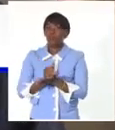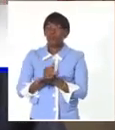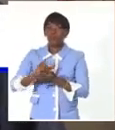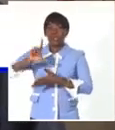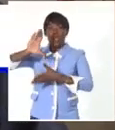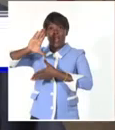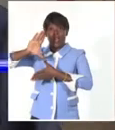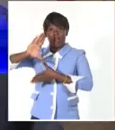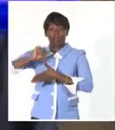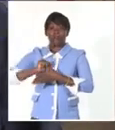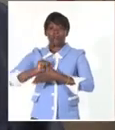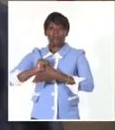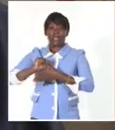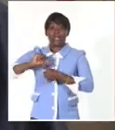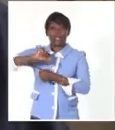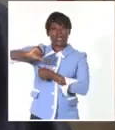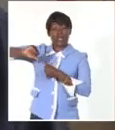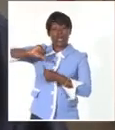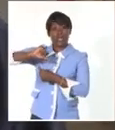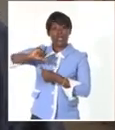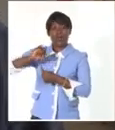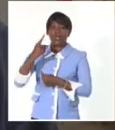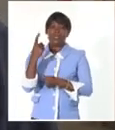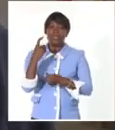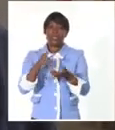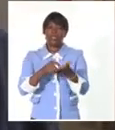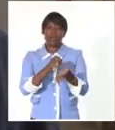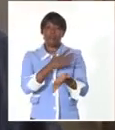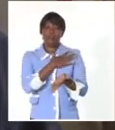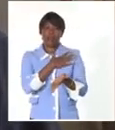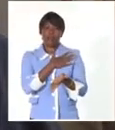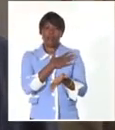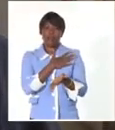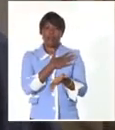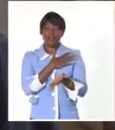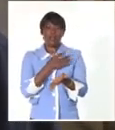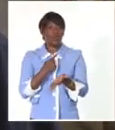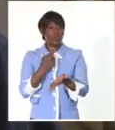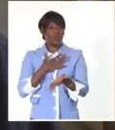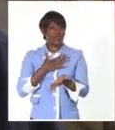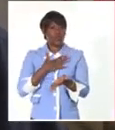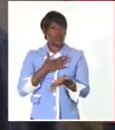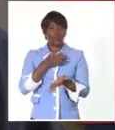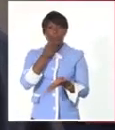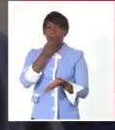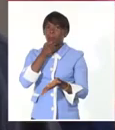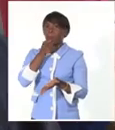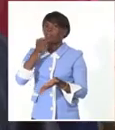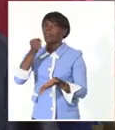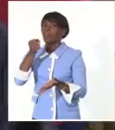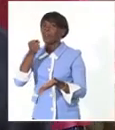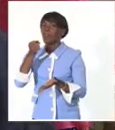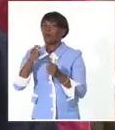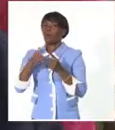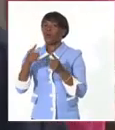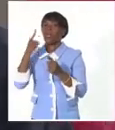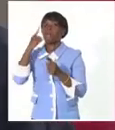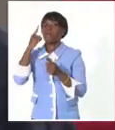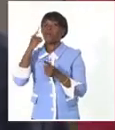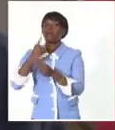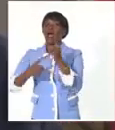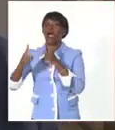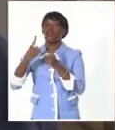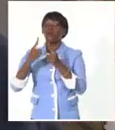zona de paz y para denunciar la historia del uso del terrorismo contra Cuba, que es